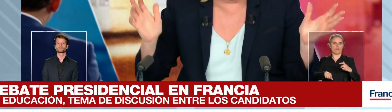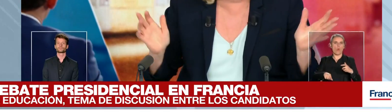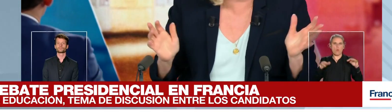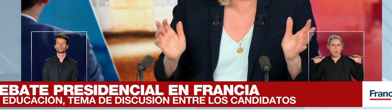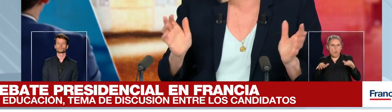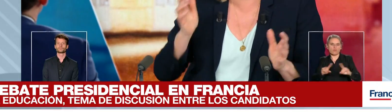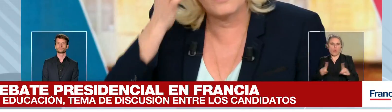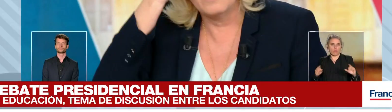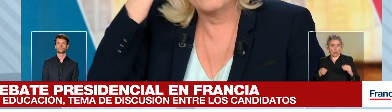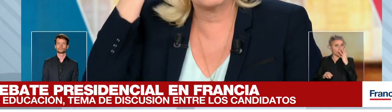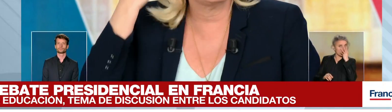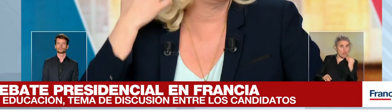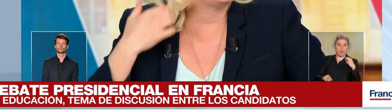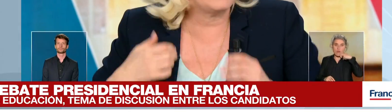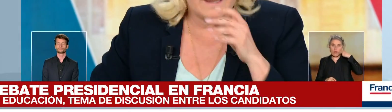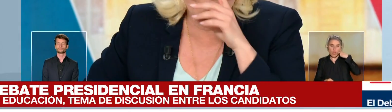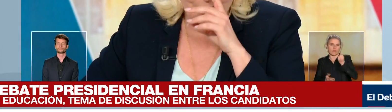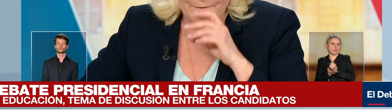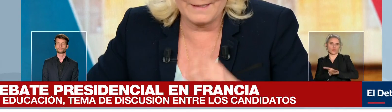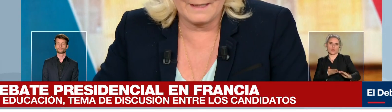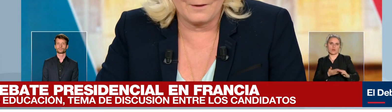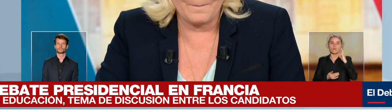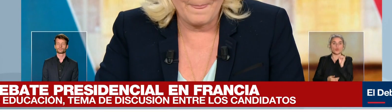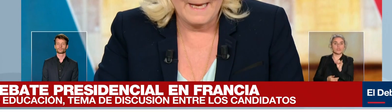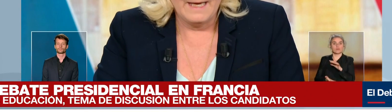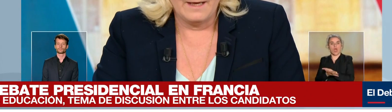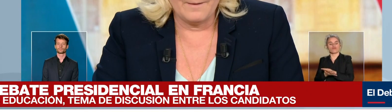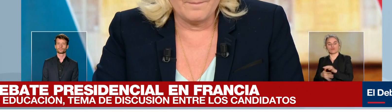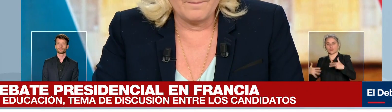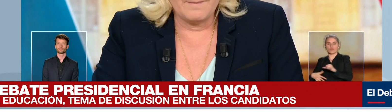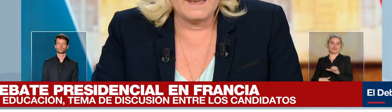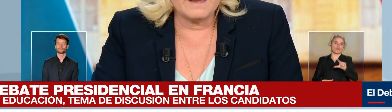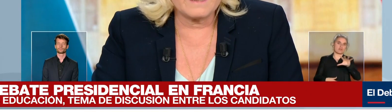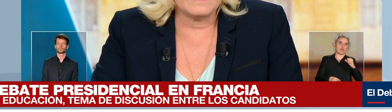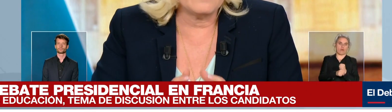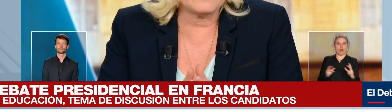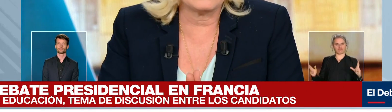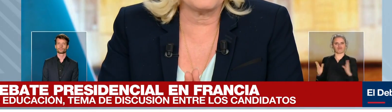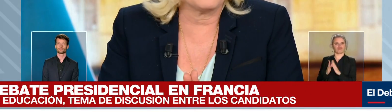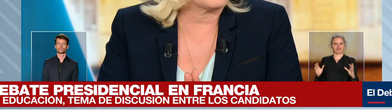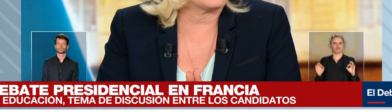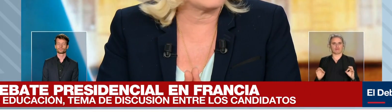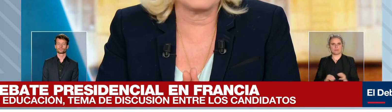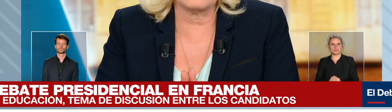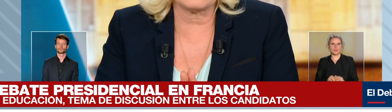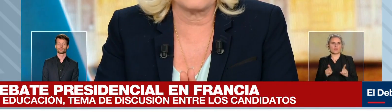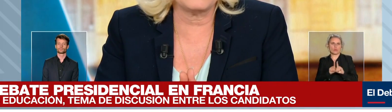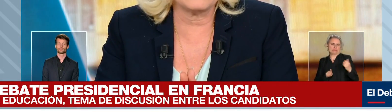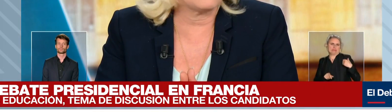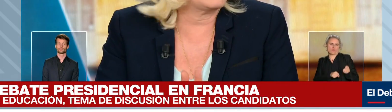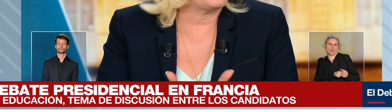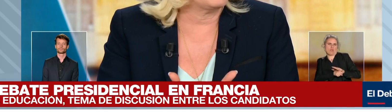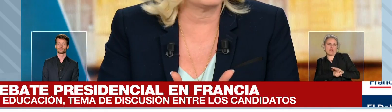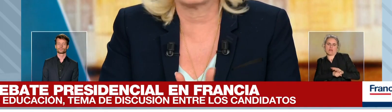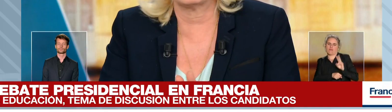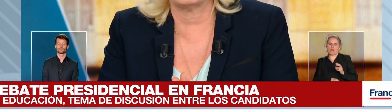las horas que no son horas pico en los transportes, quiero ofrecerles transporte gratuito. En esta